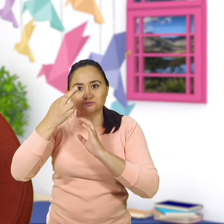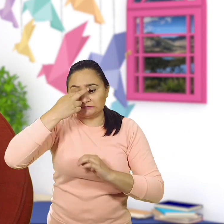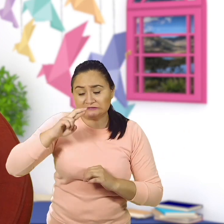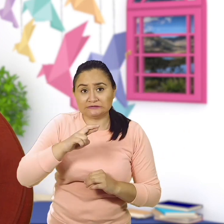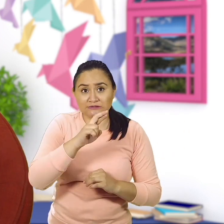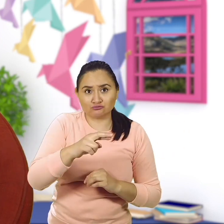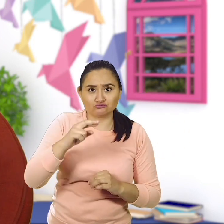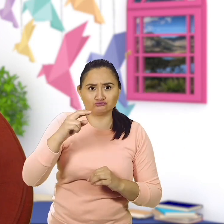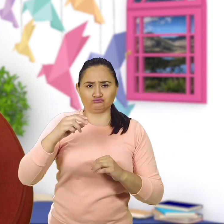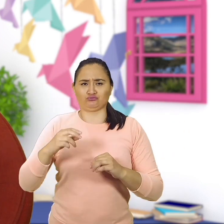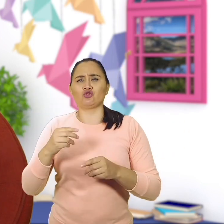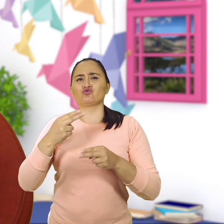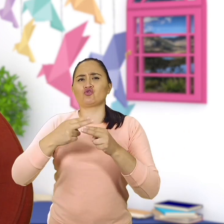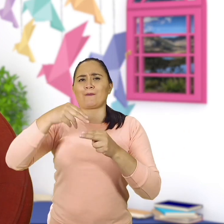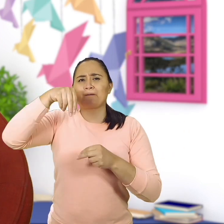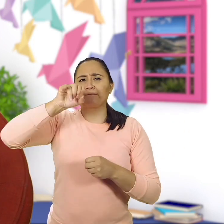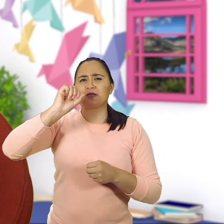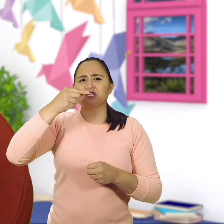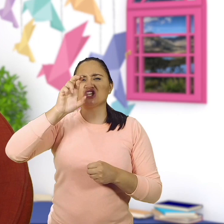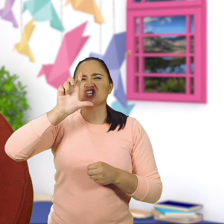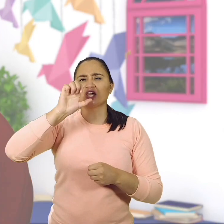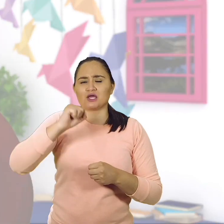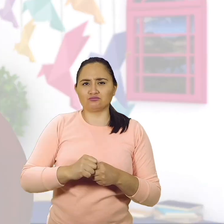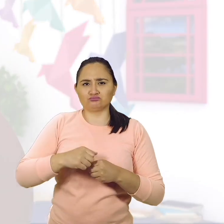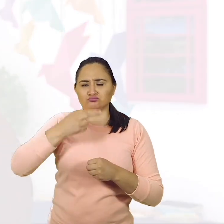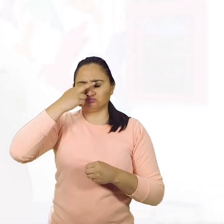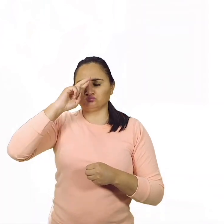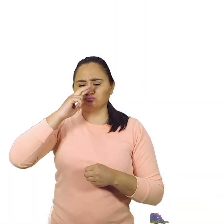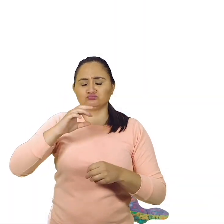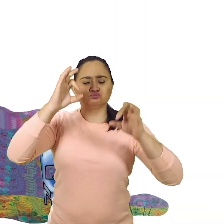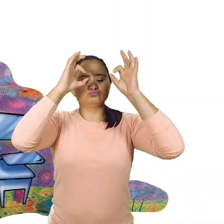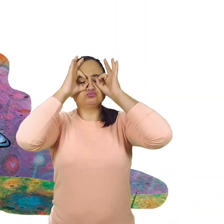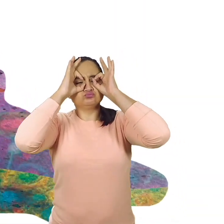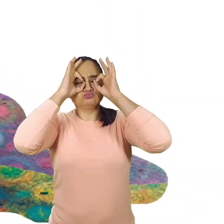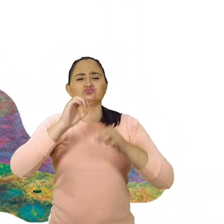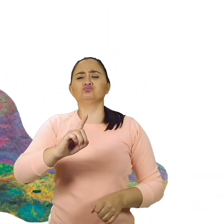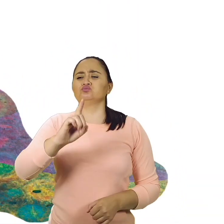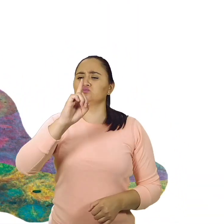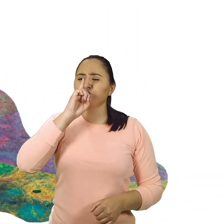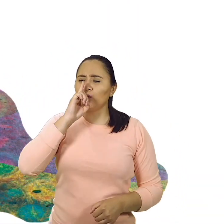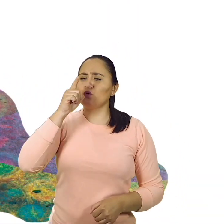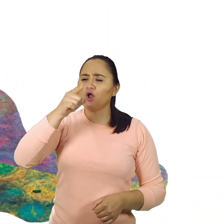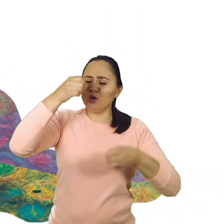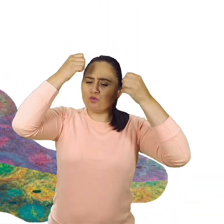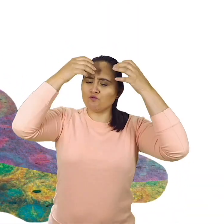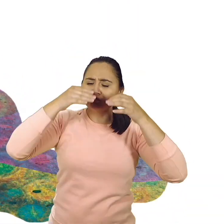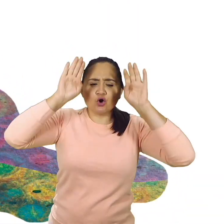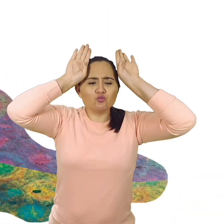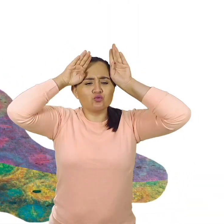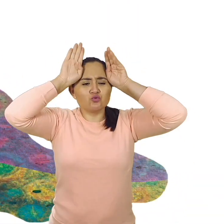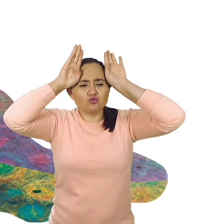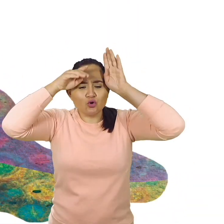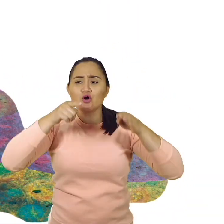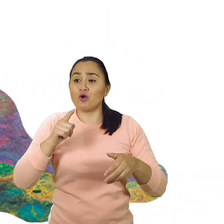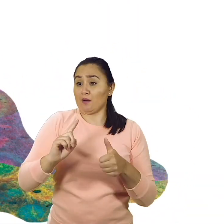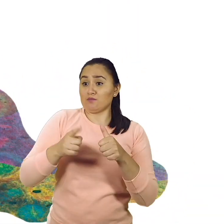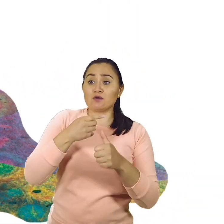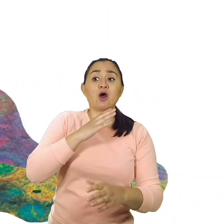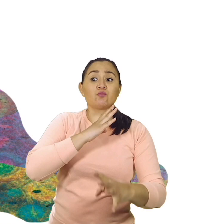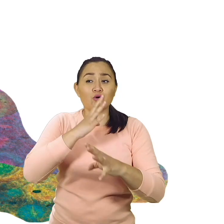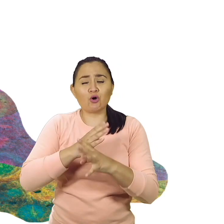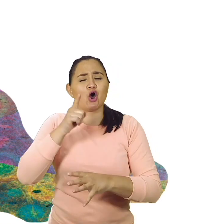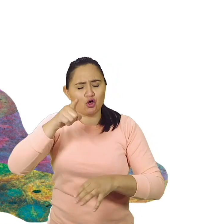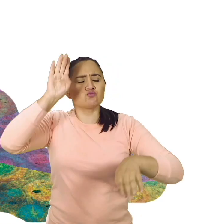arrogante ratón de biblioteca que usaba unos lentes enormes, gritó: «Silencio en la corte, que el burro va a hablar. El que